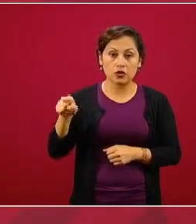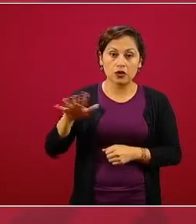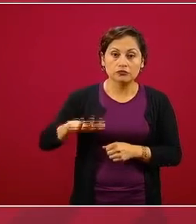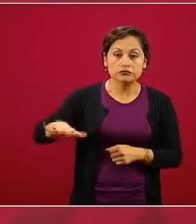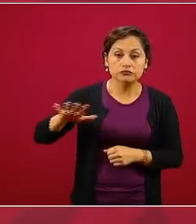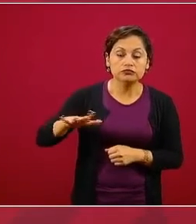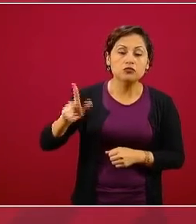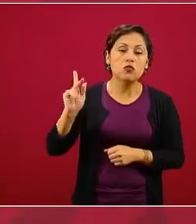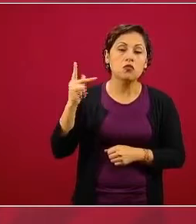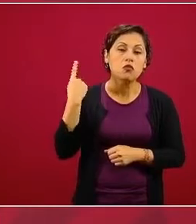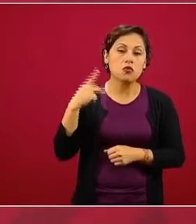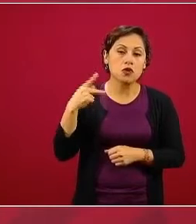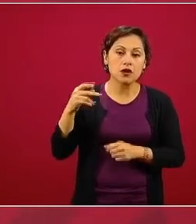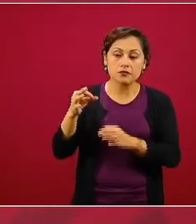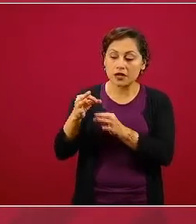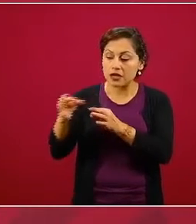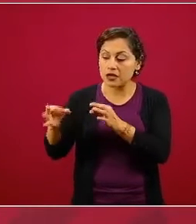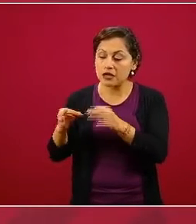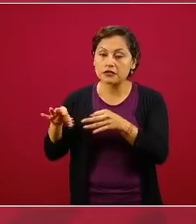Jilotepec,